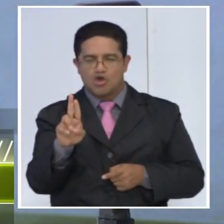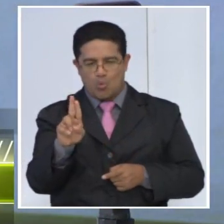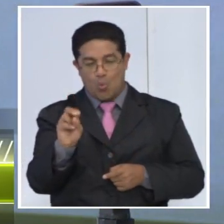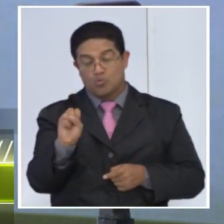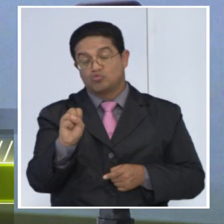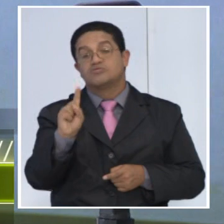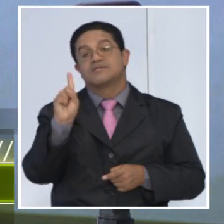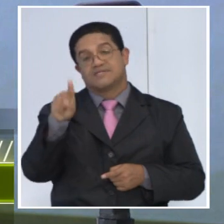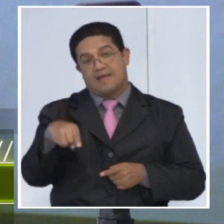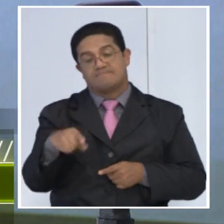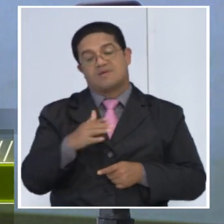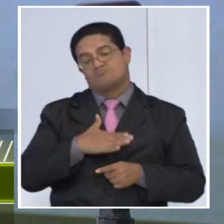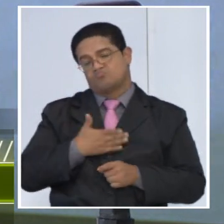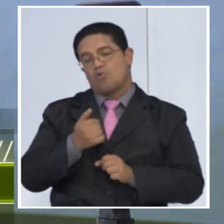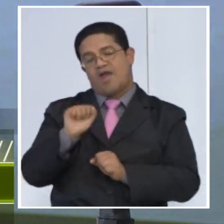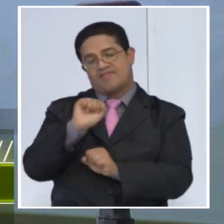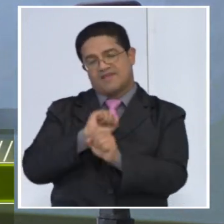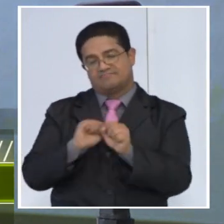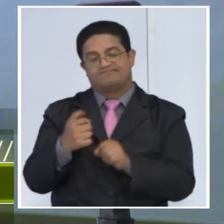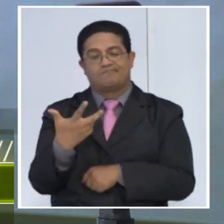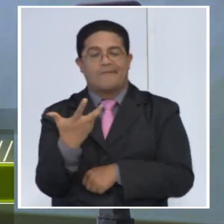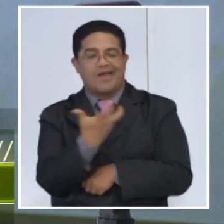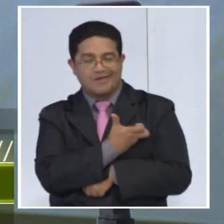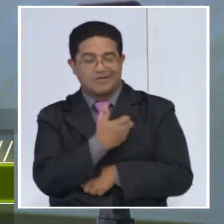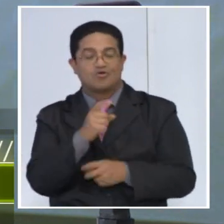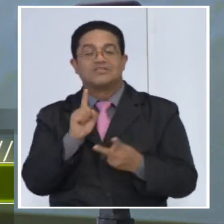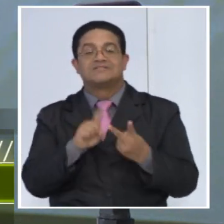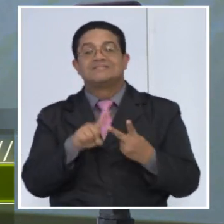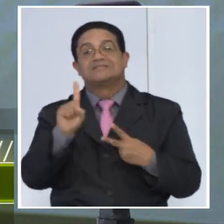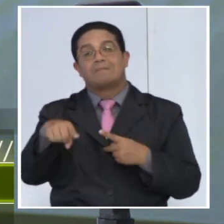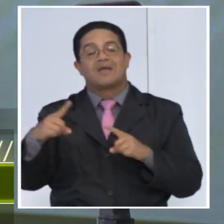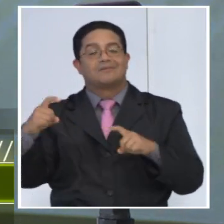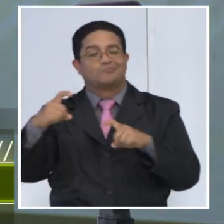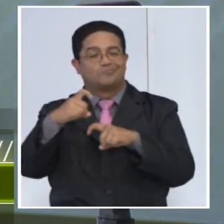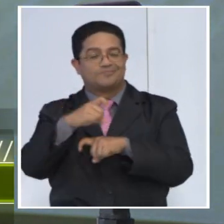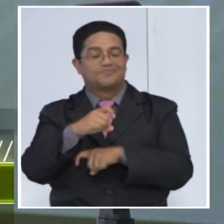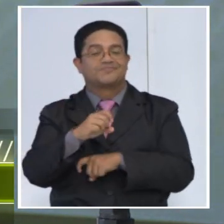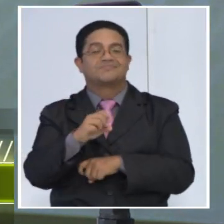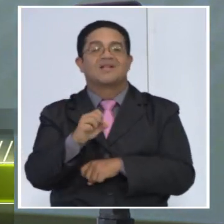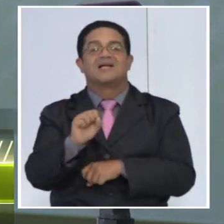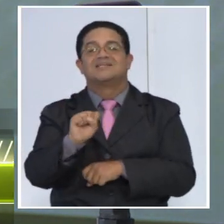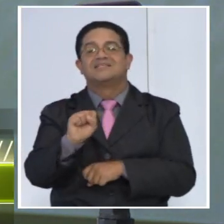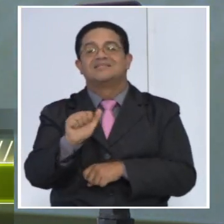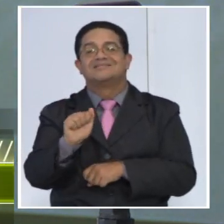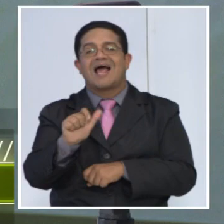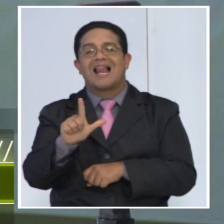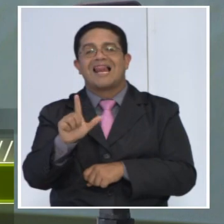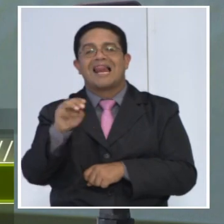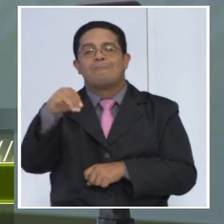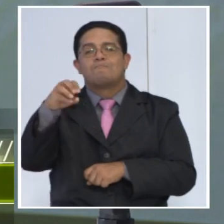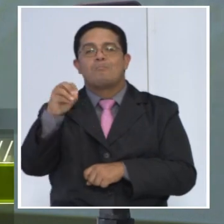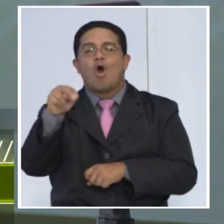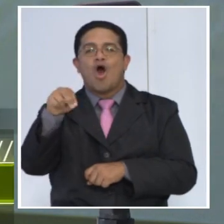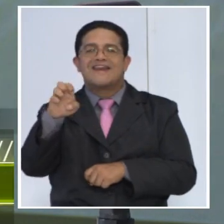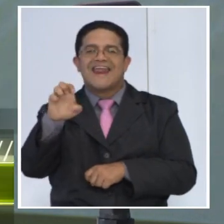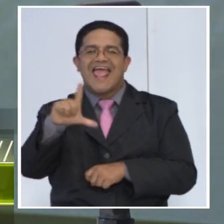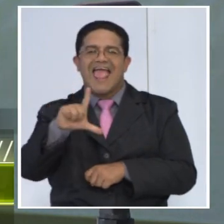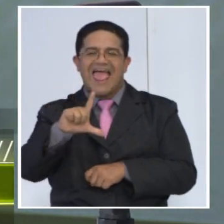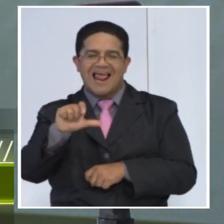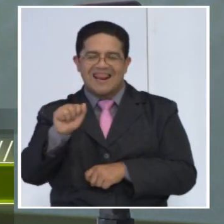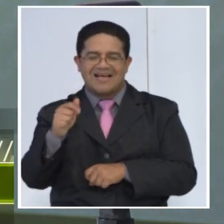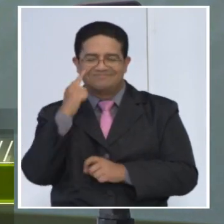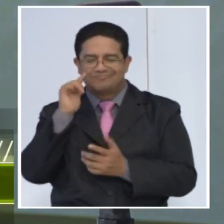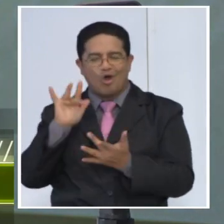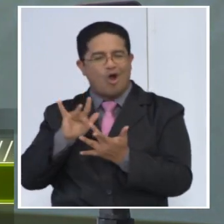virus prevenible por vacunas, y bacterias como Shigella, Salmonella, que es el contacto con